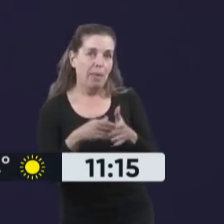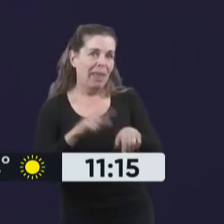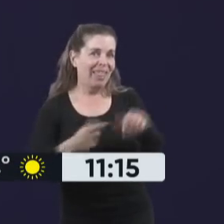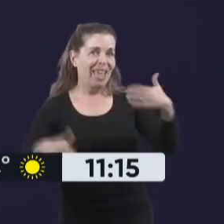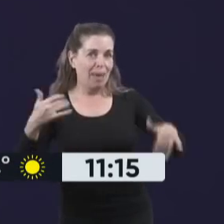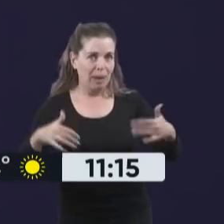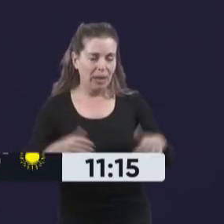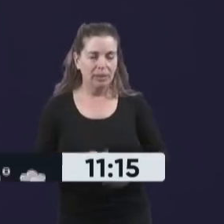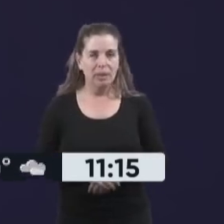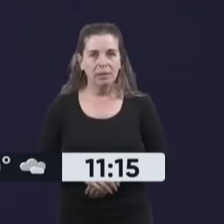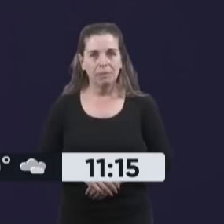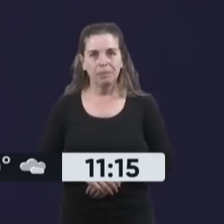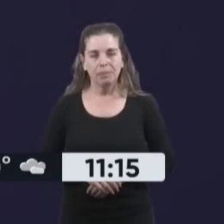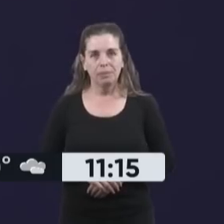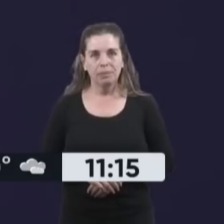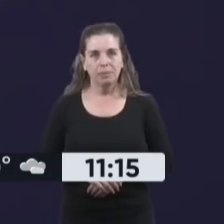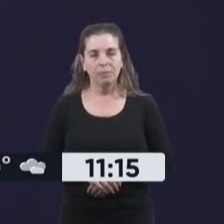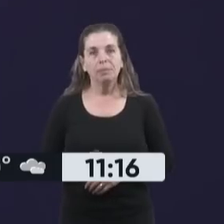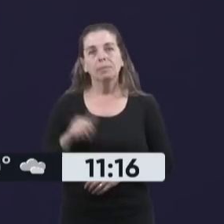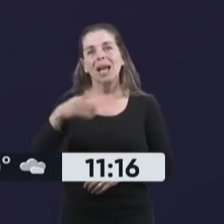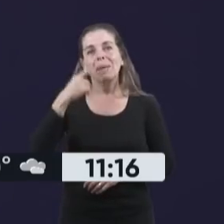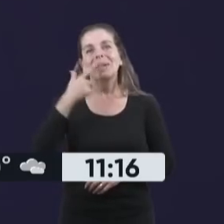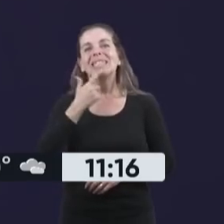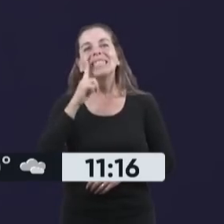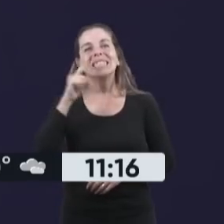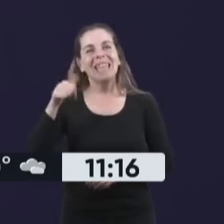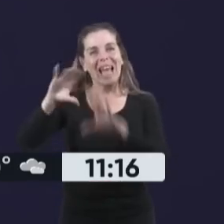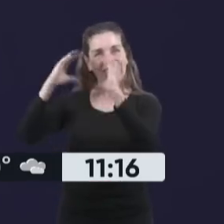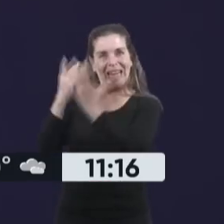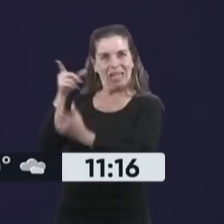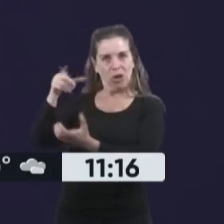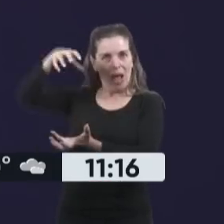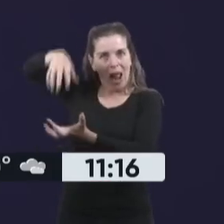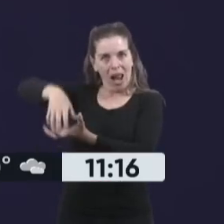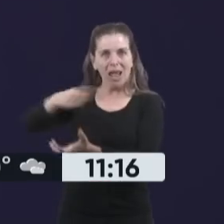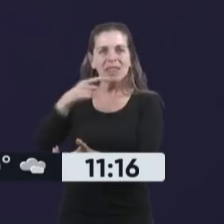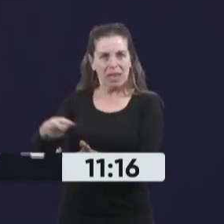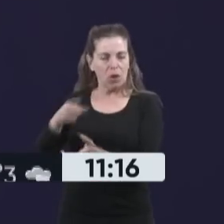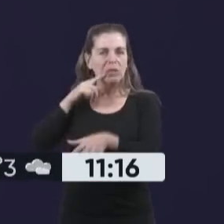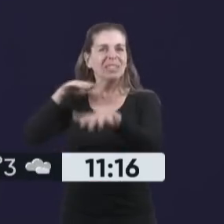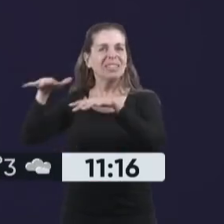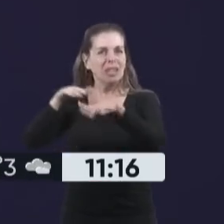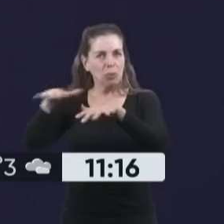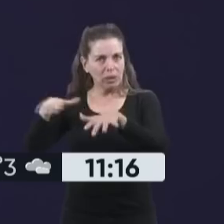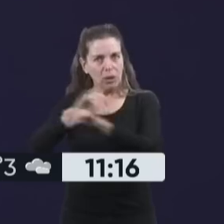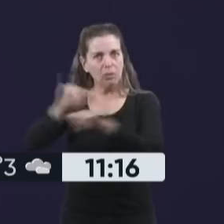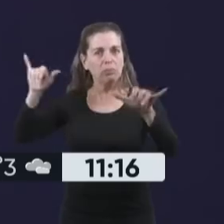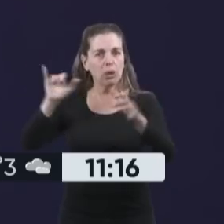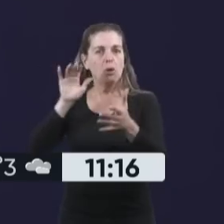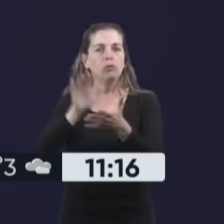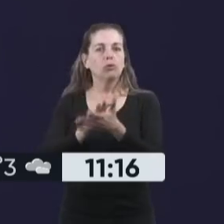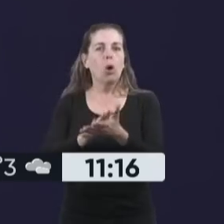ameriten. Amnistía Internacional también ha dicho que cuestiones de mi